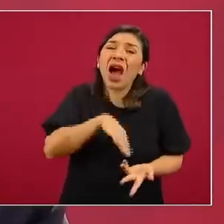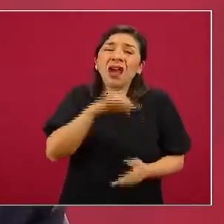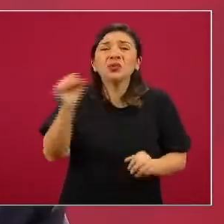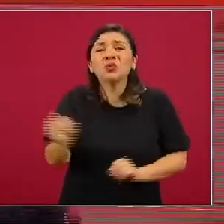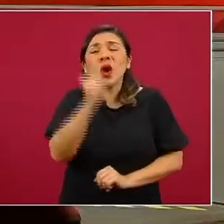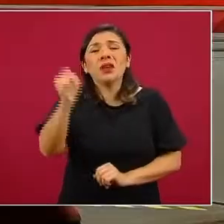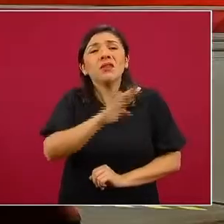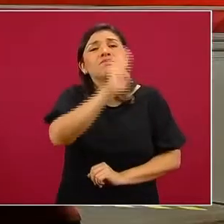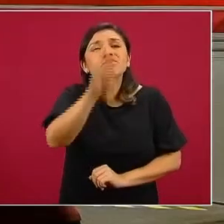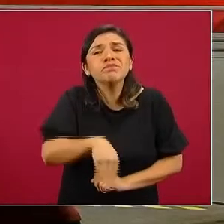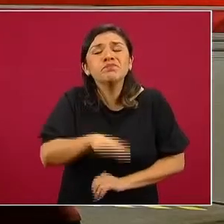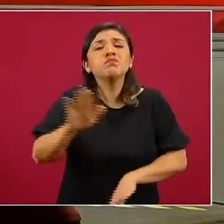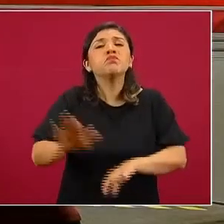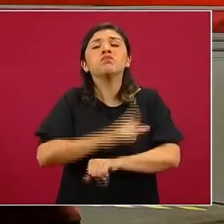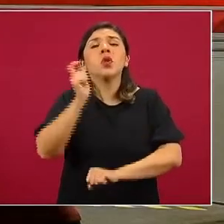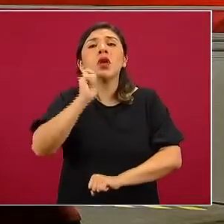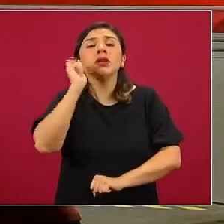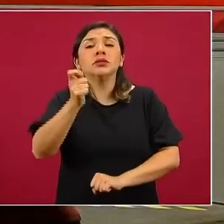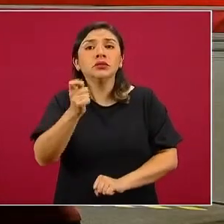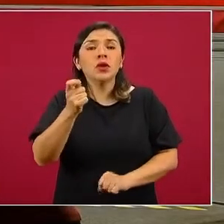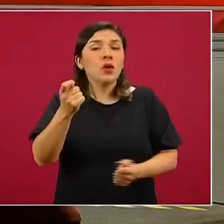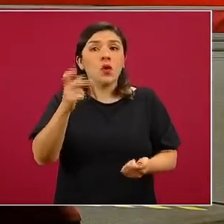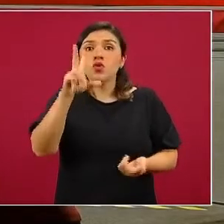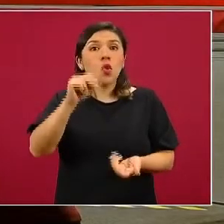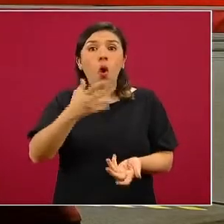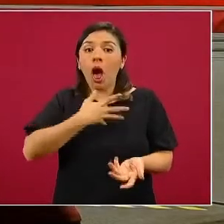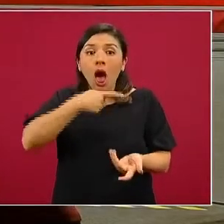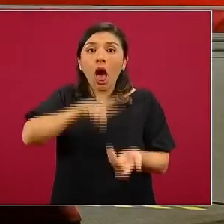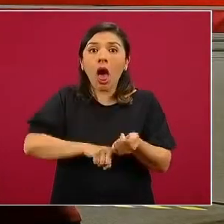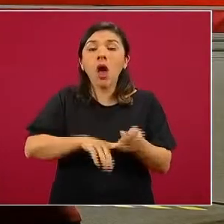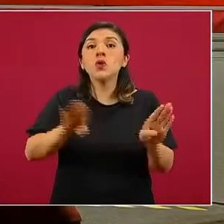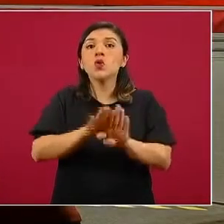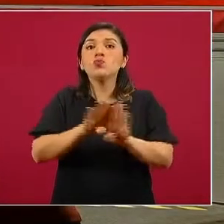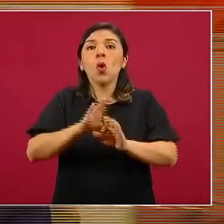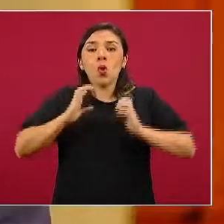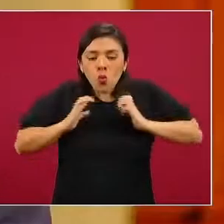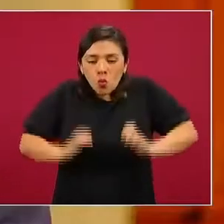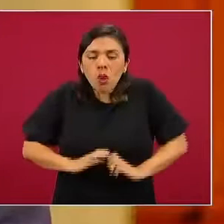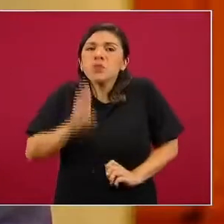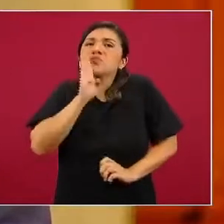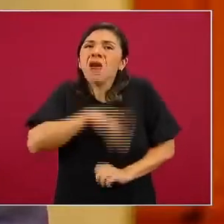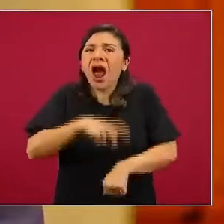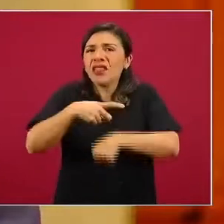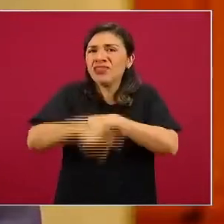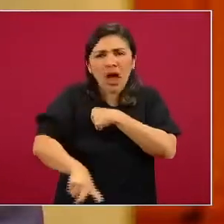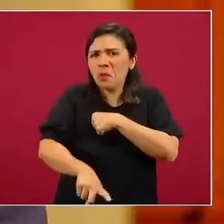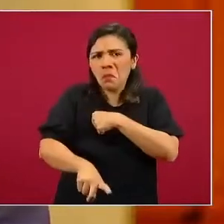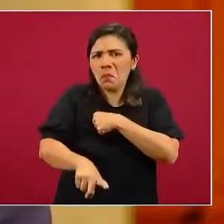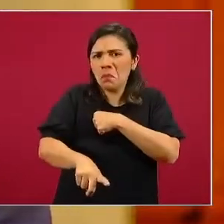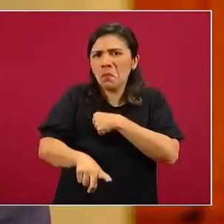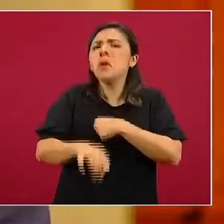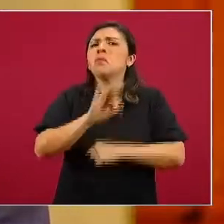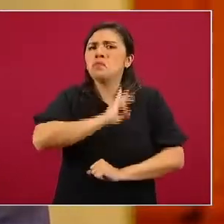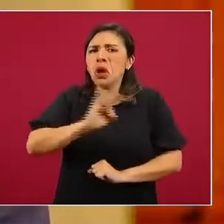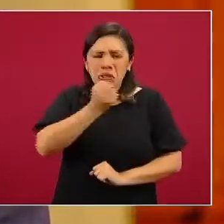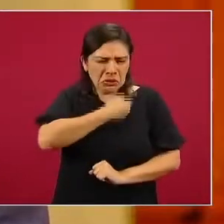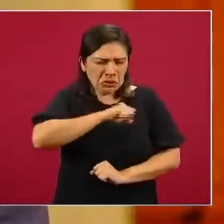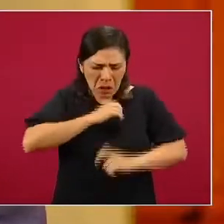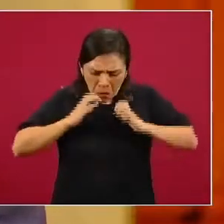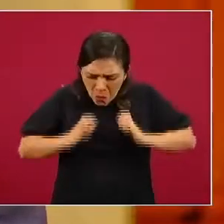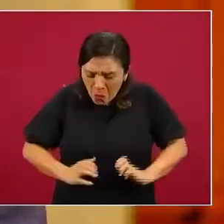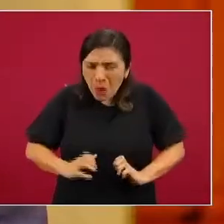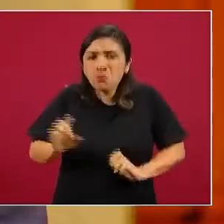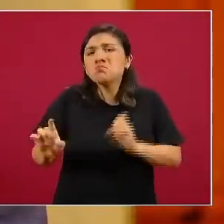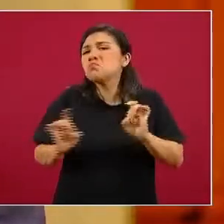una condición que no implique, desde luego, el impedimento de donar los órganos por razones médicas,